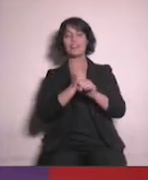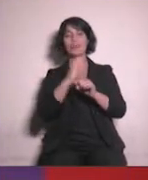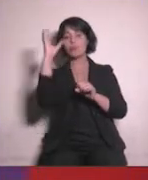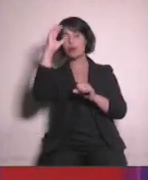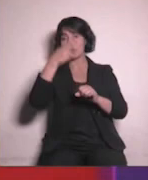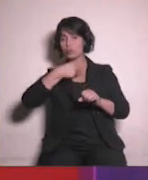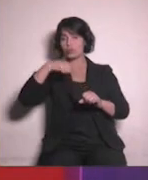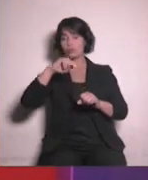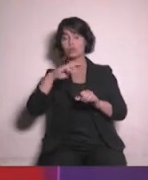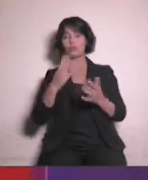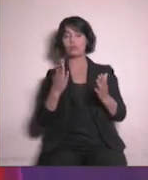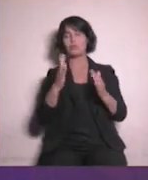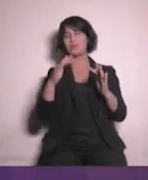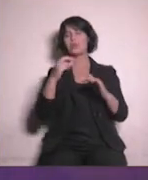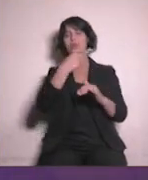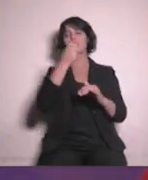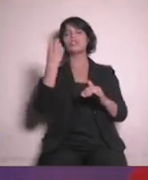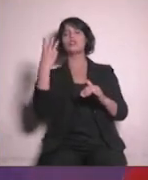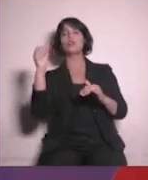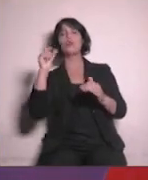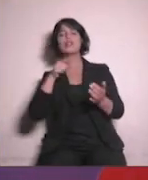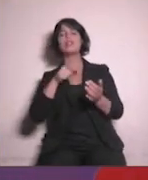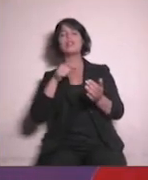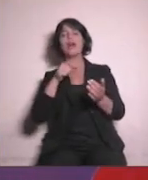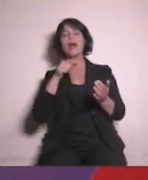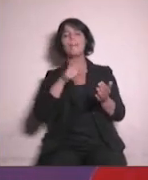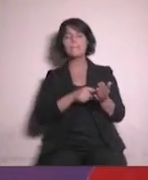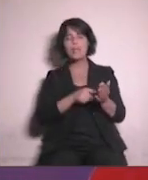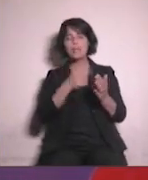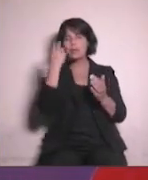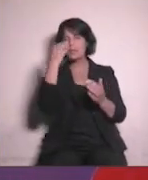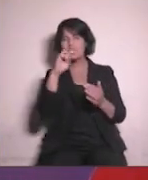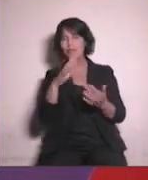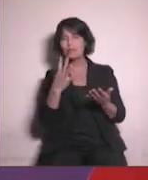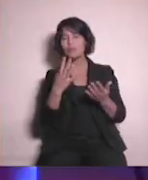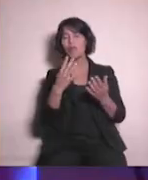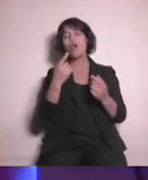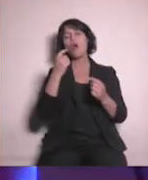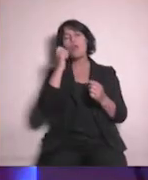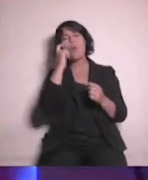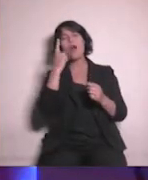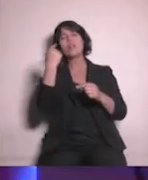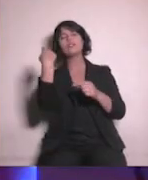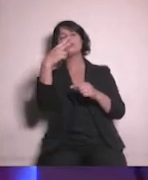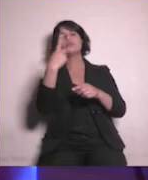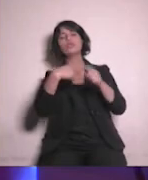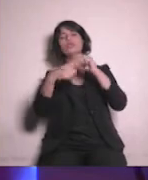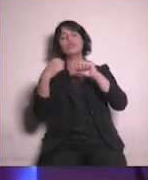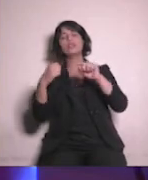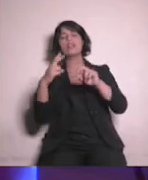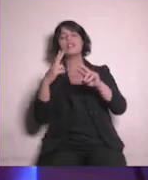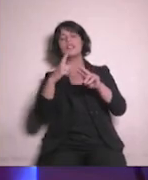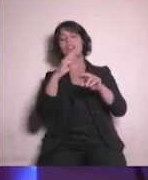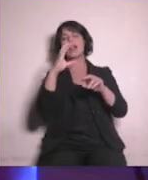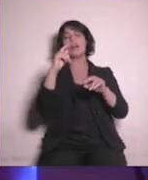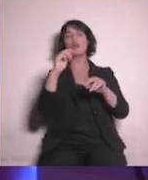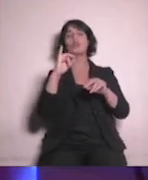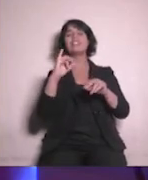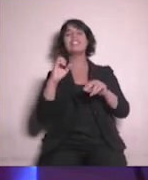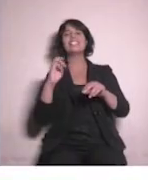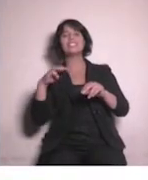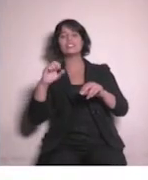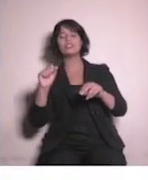son del orden de los 240.000, y miramos cuál fue la historia de las cotizaciones que hicieron cuando